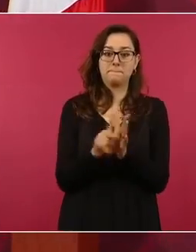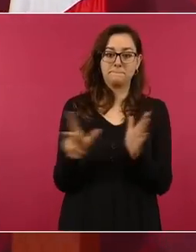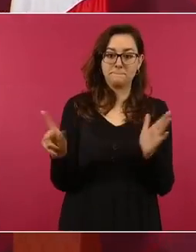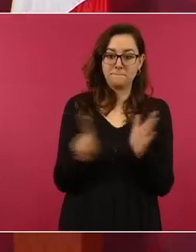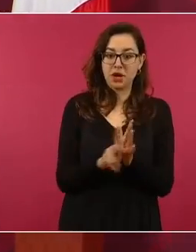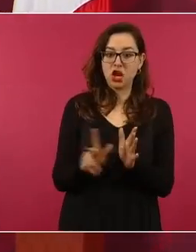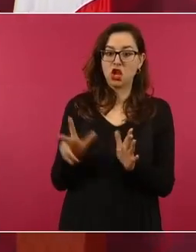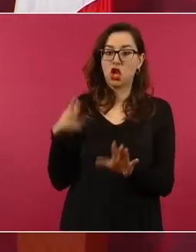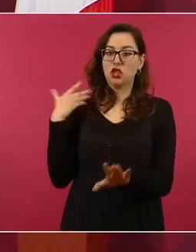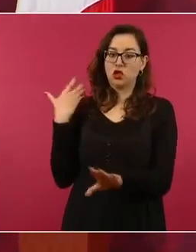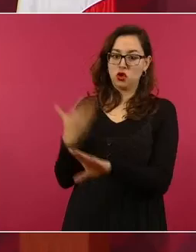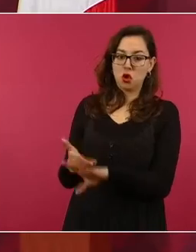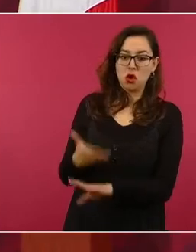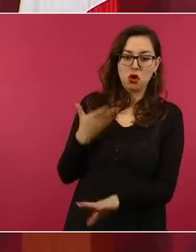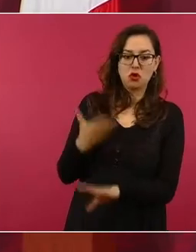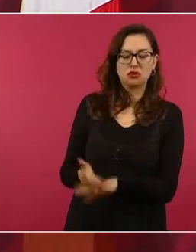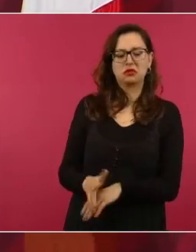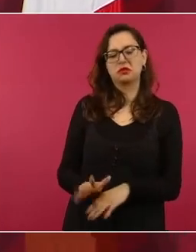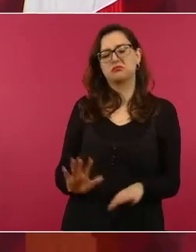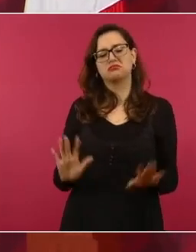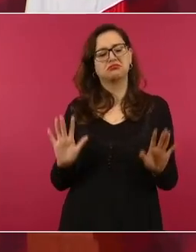Ayer me quedé